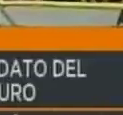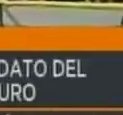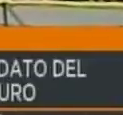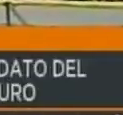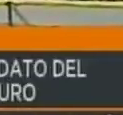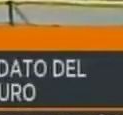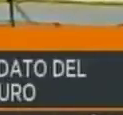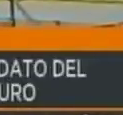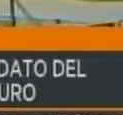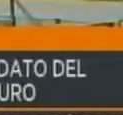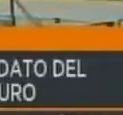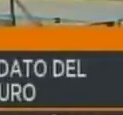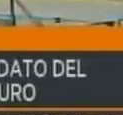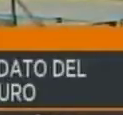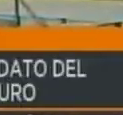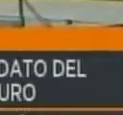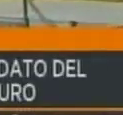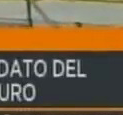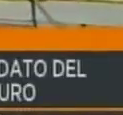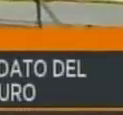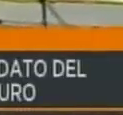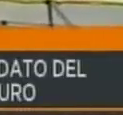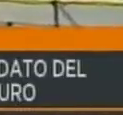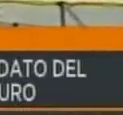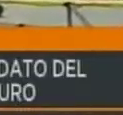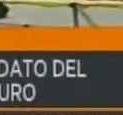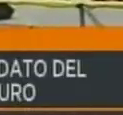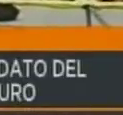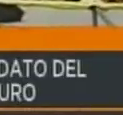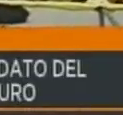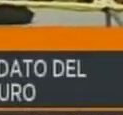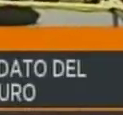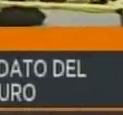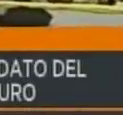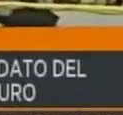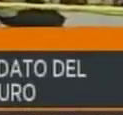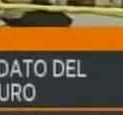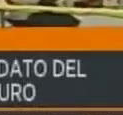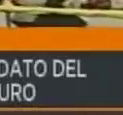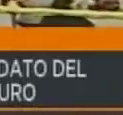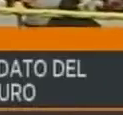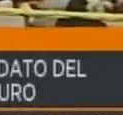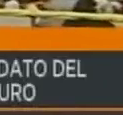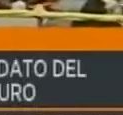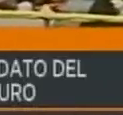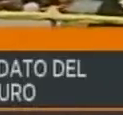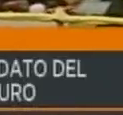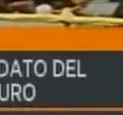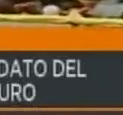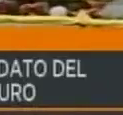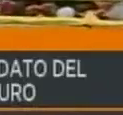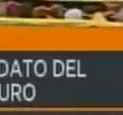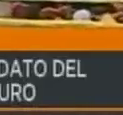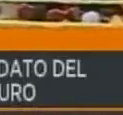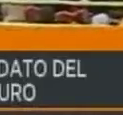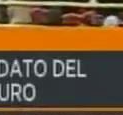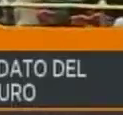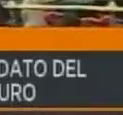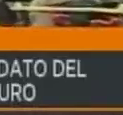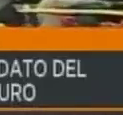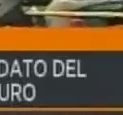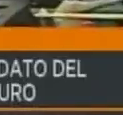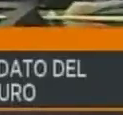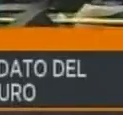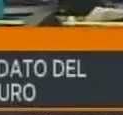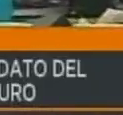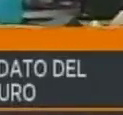Tienen que respetar a los trabajadores y a las familias de los trabajadores. O sea, Luis García, no le importa